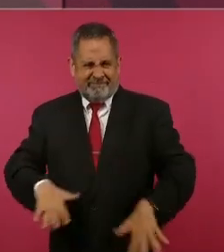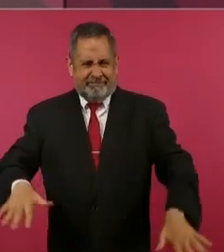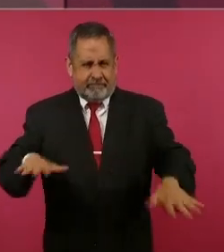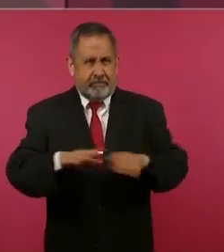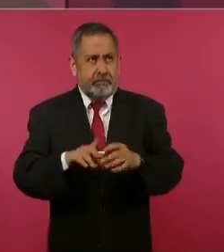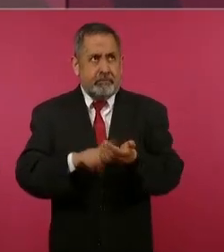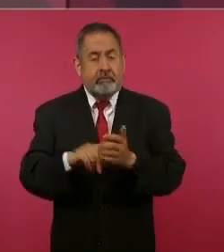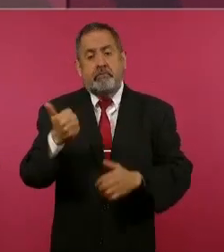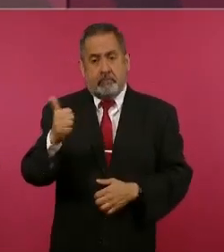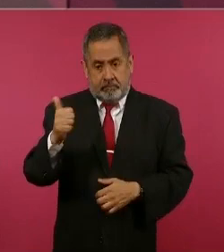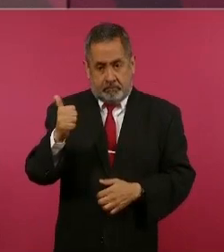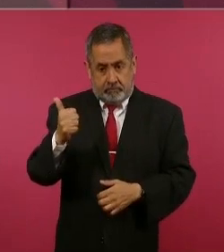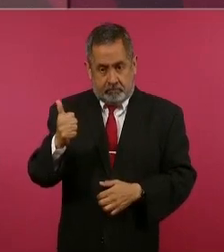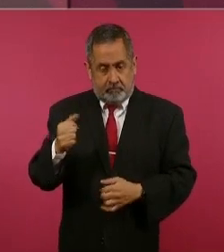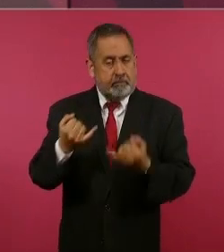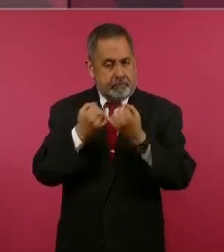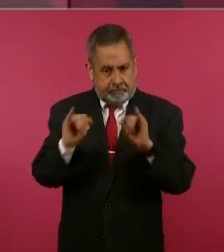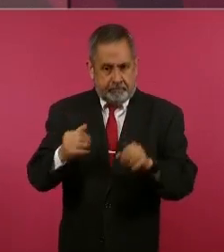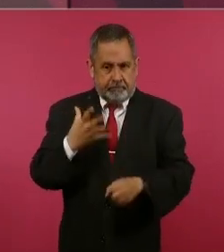en agosto.